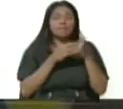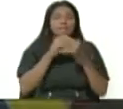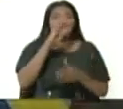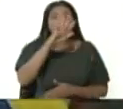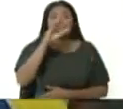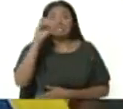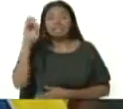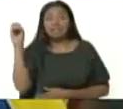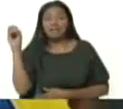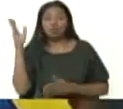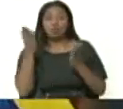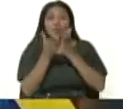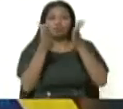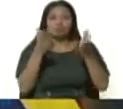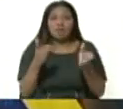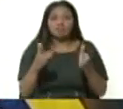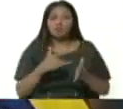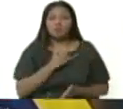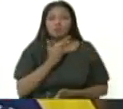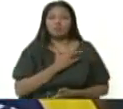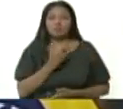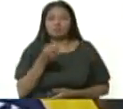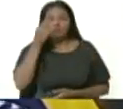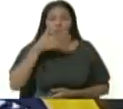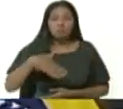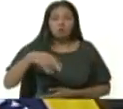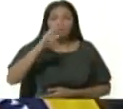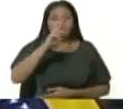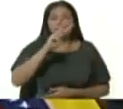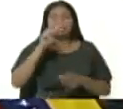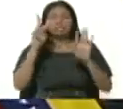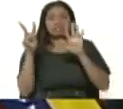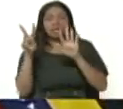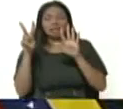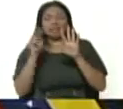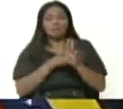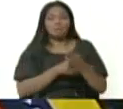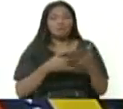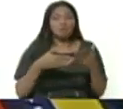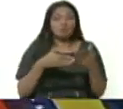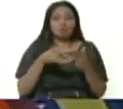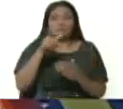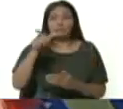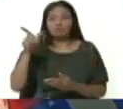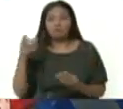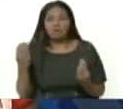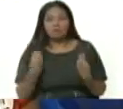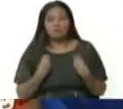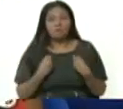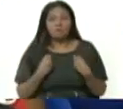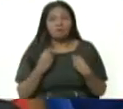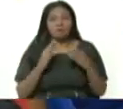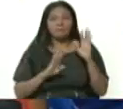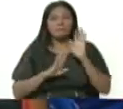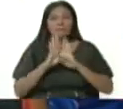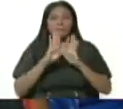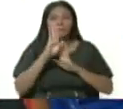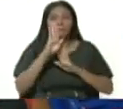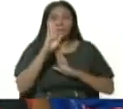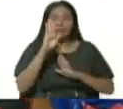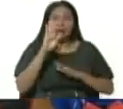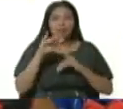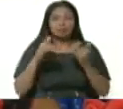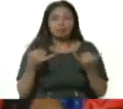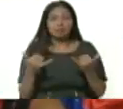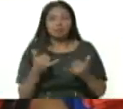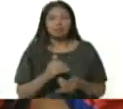2.829.520 estudiantes universitarios, una población de 27, 28 millones de habitantes, y va creciendo